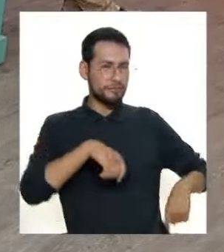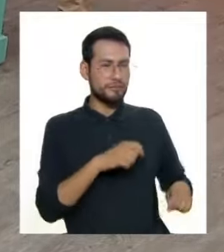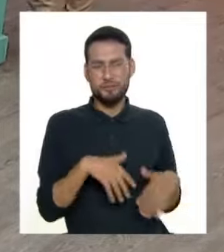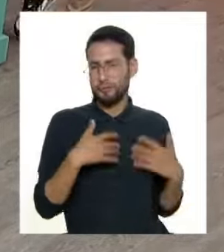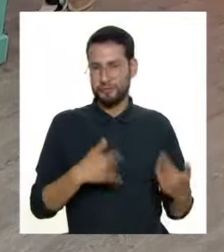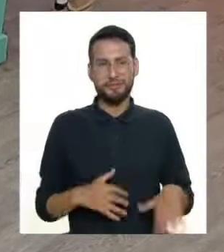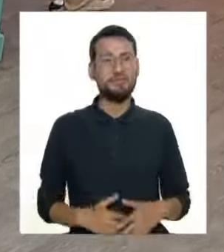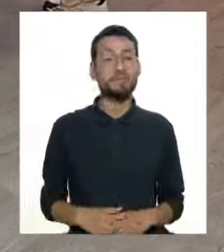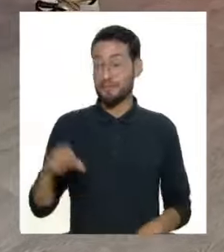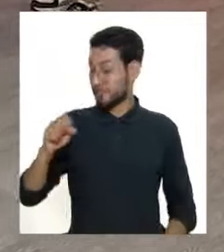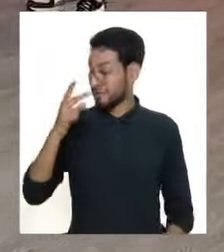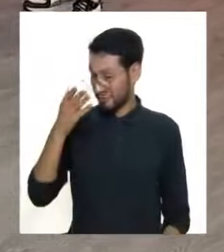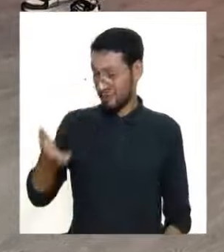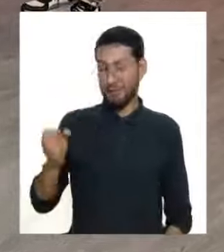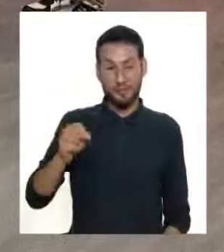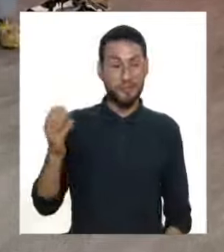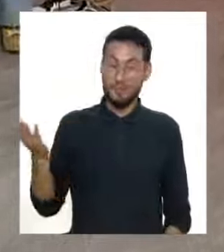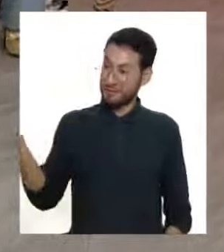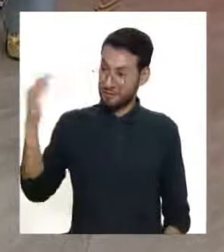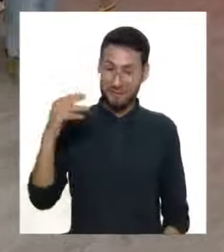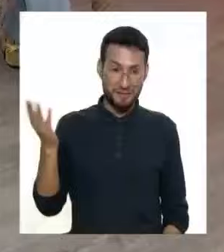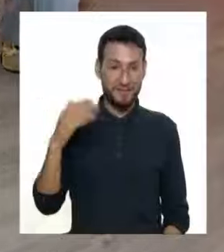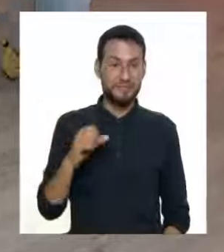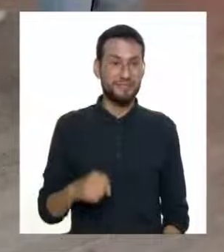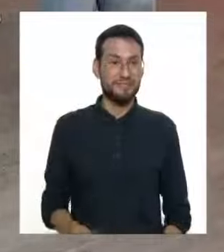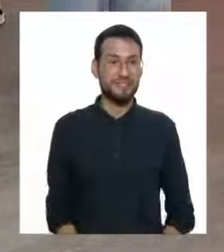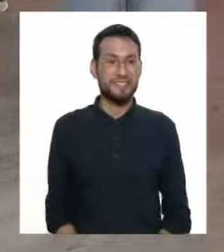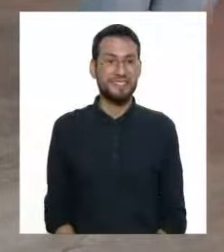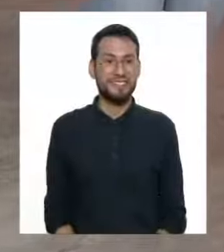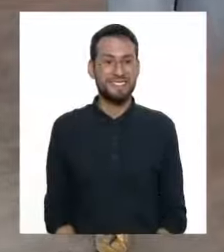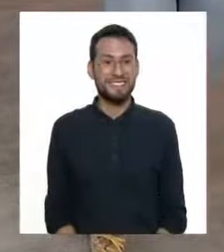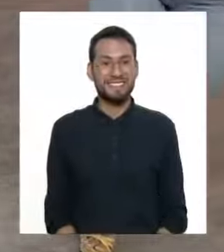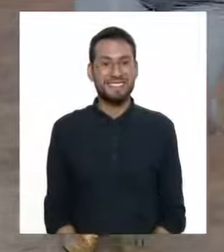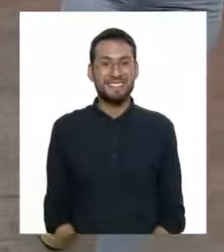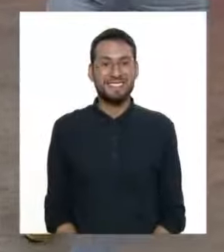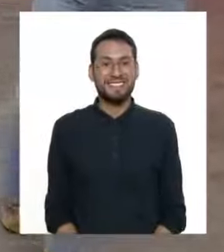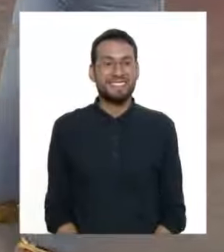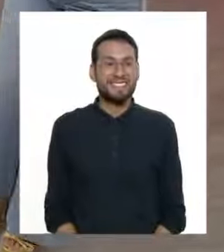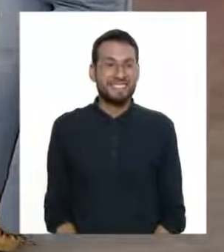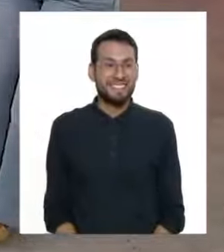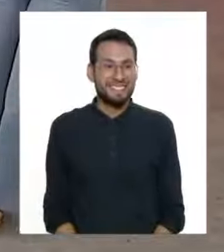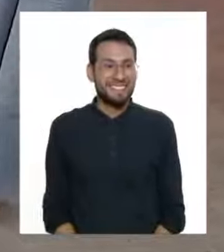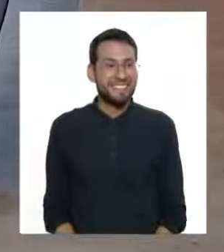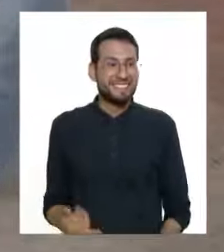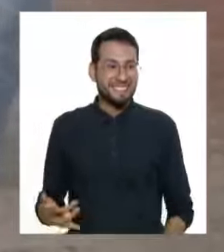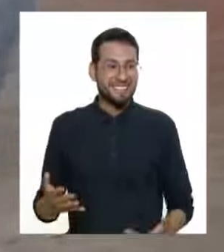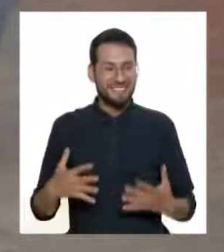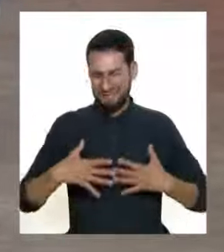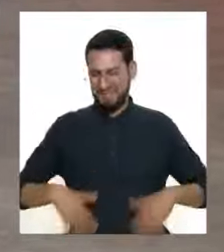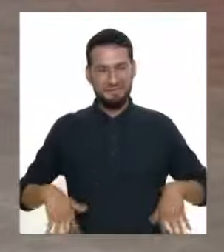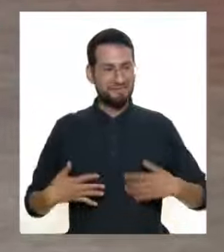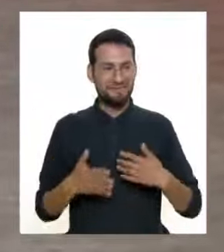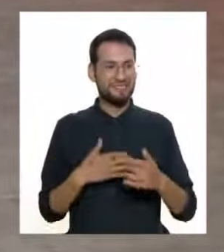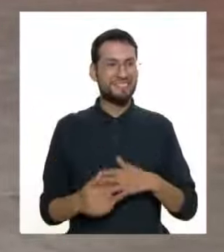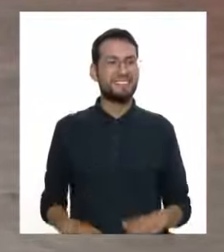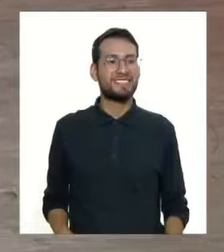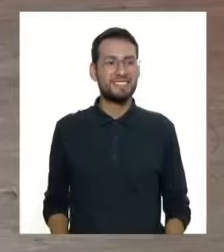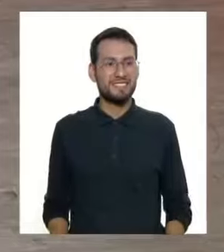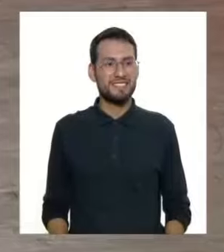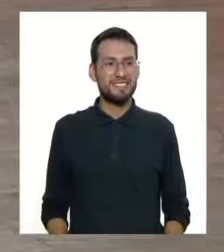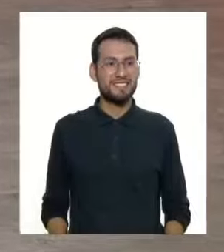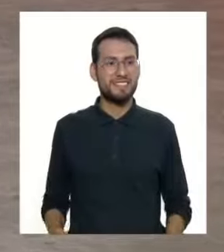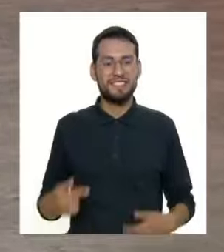O sea, el Piso. Sí, ahorita, vamos. Vamos. Ay, ya me pones al frente, amigo. Sí, claro. Ya. No, con mandil. Yo voy acá con la Nicolás. Te voy a sacar el